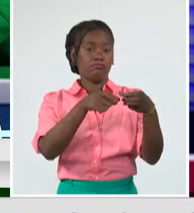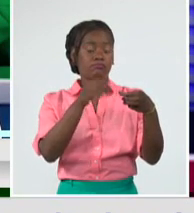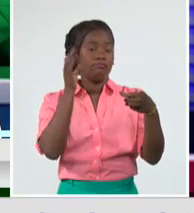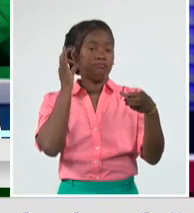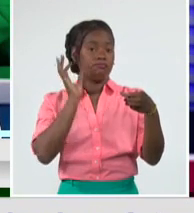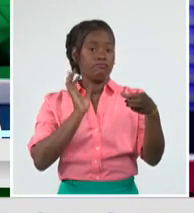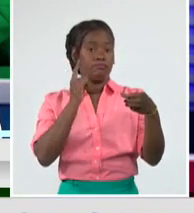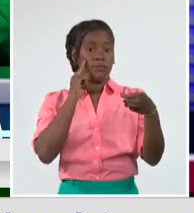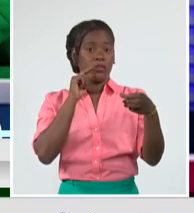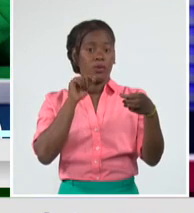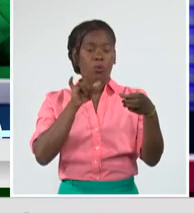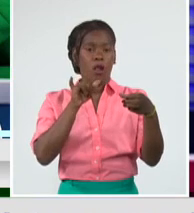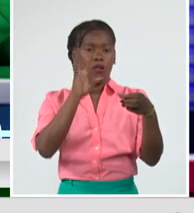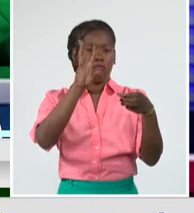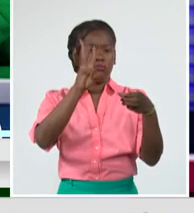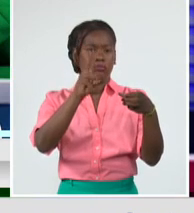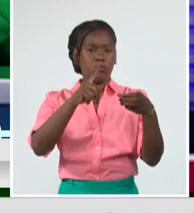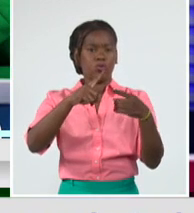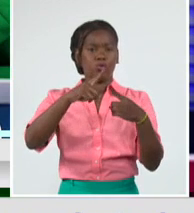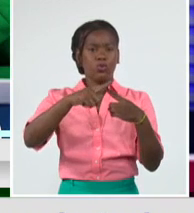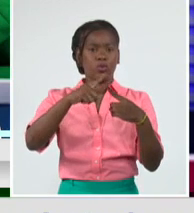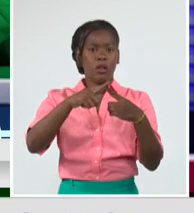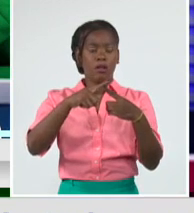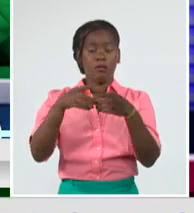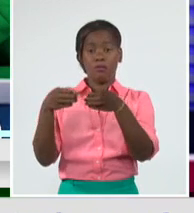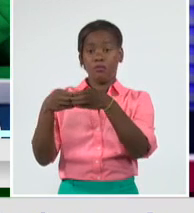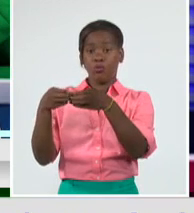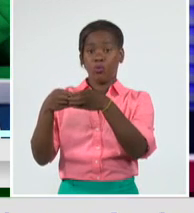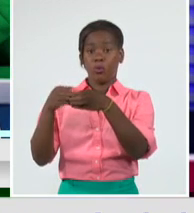el acumulado el sexo masculino,